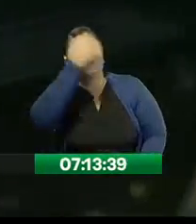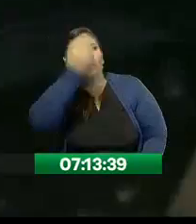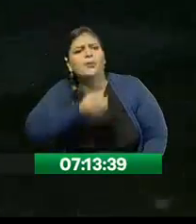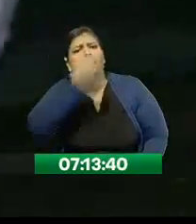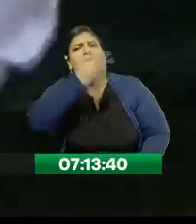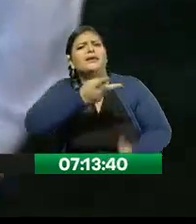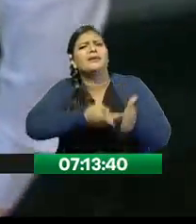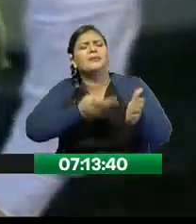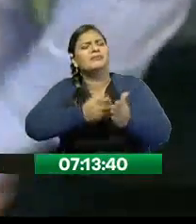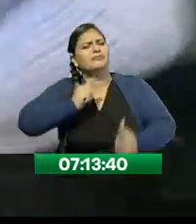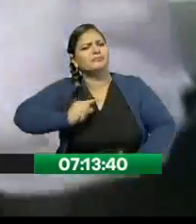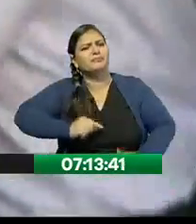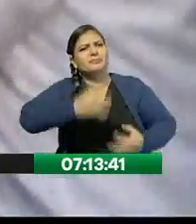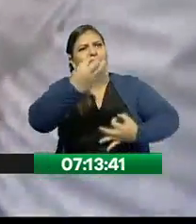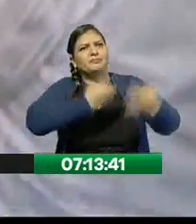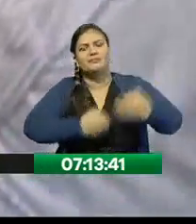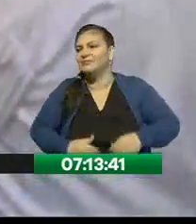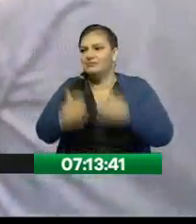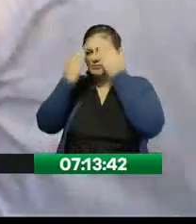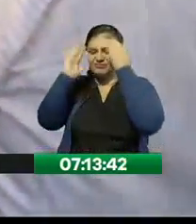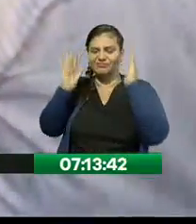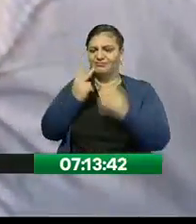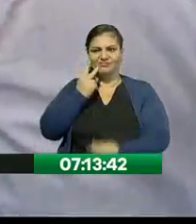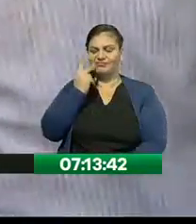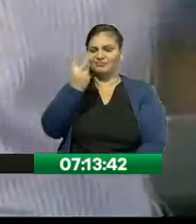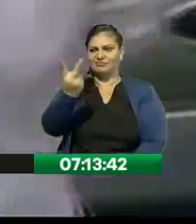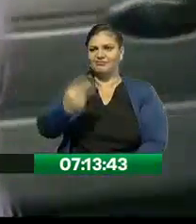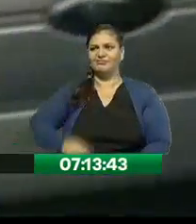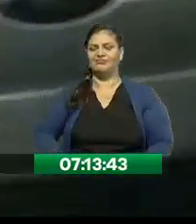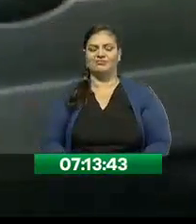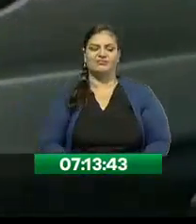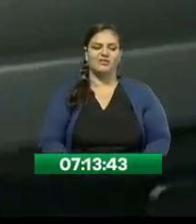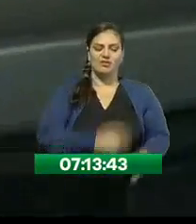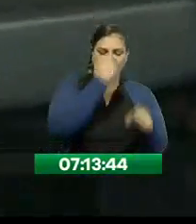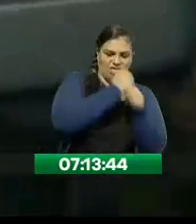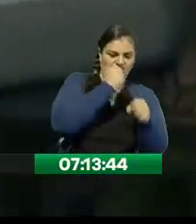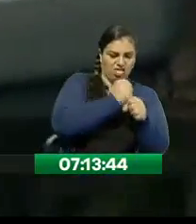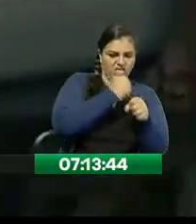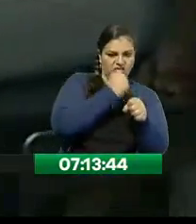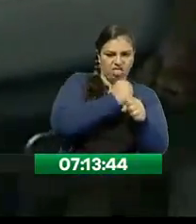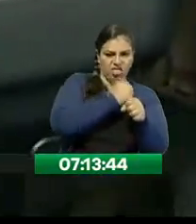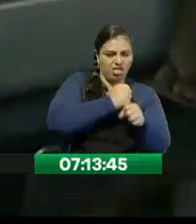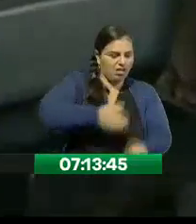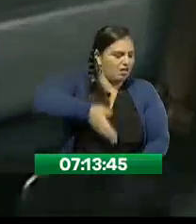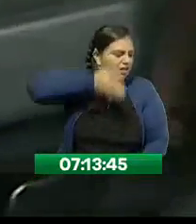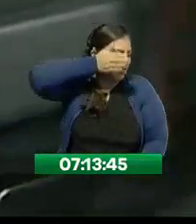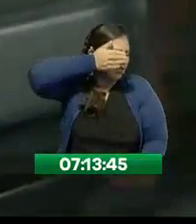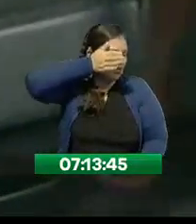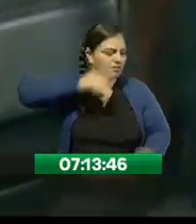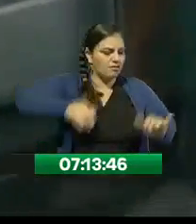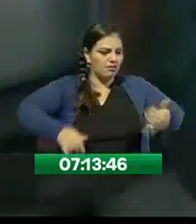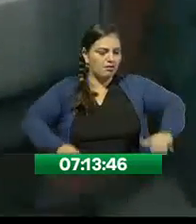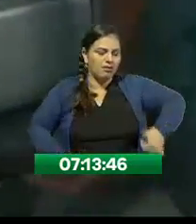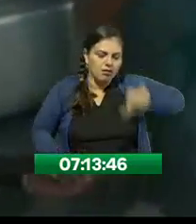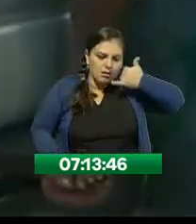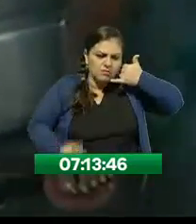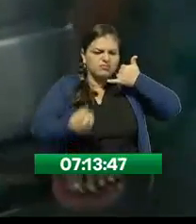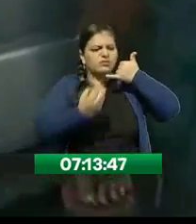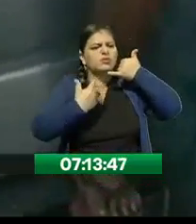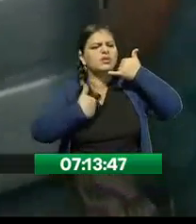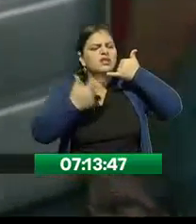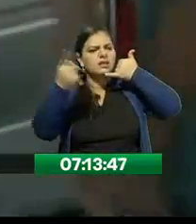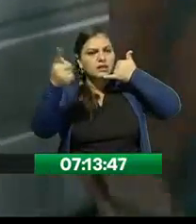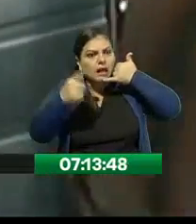hechos. No, yo no estaba aquí, yo estaba en mi trabajo. Yo no estaba aquí, yo estaba en mi trabajo, a mí me llamaron. ¿Qué le han comunicado? Mi hijo y mi señora que estaba